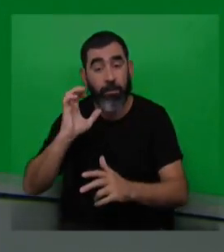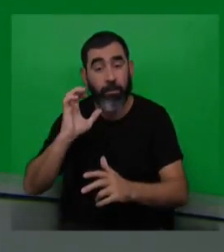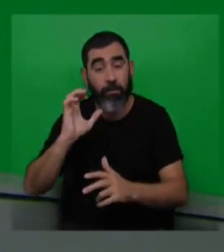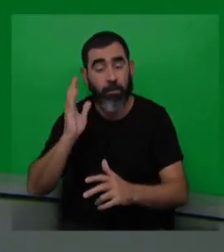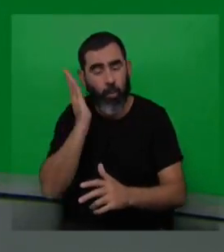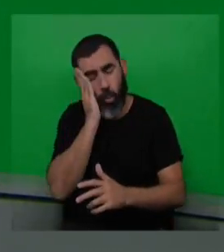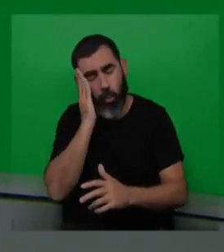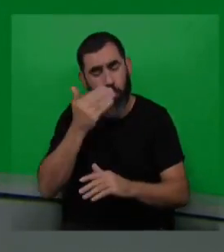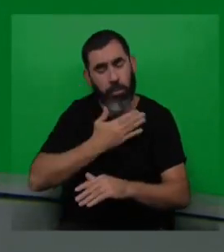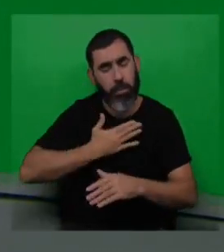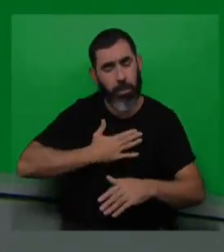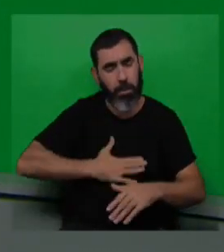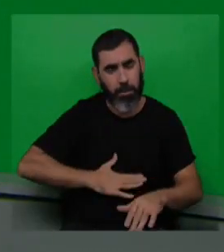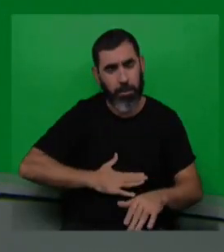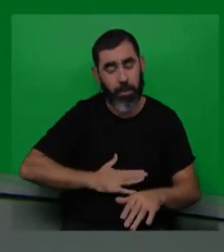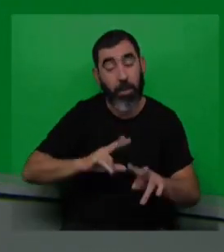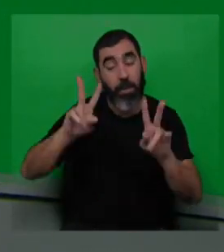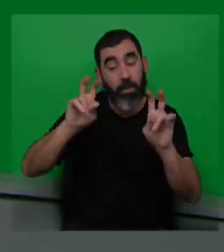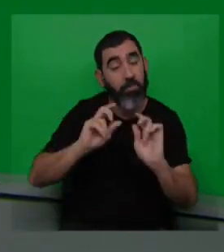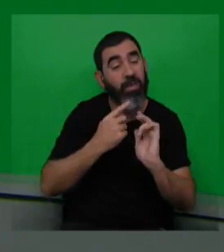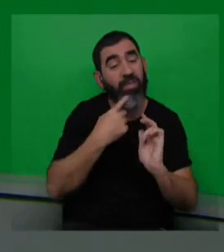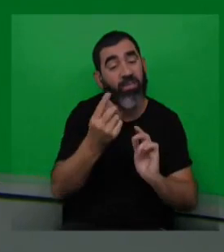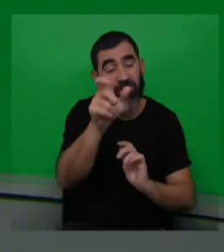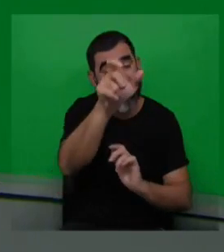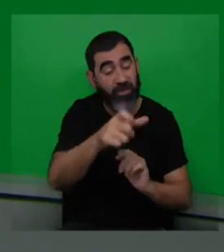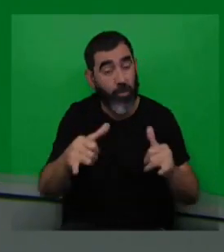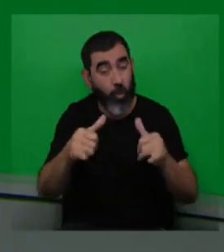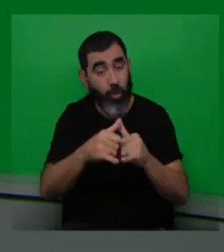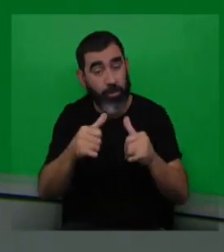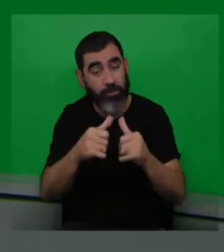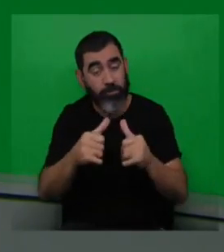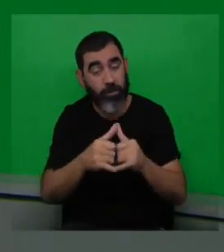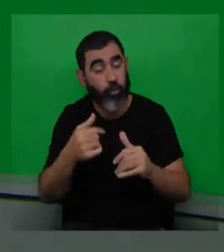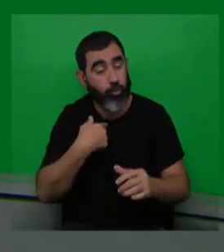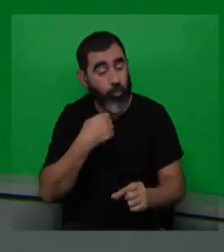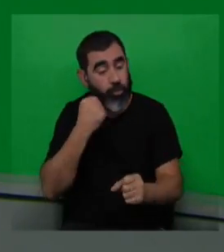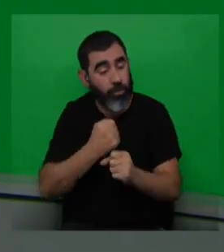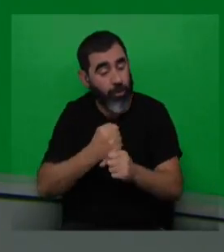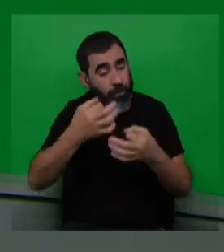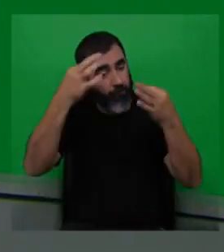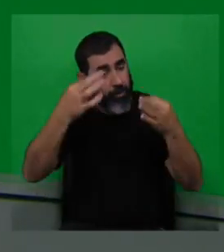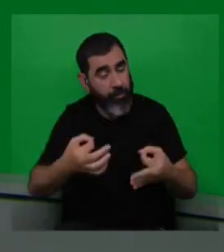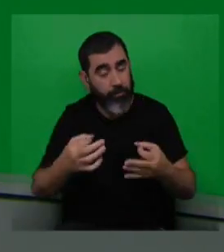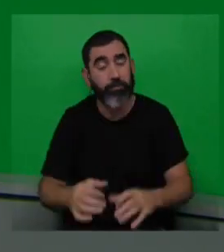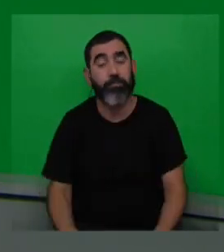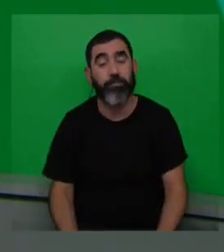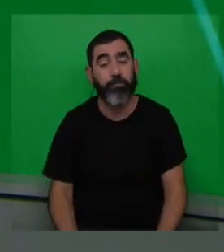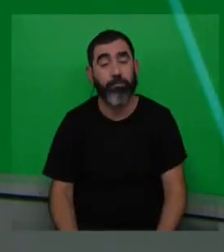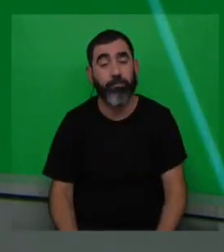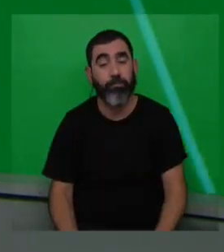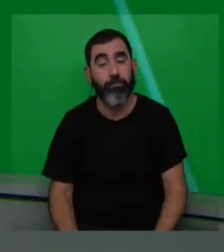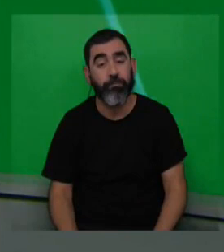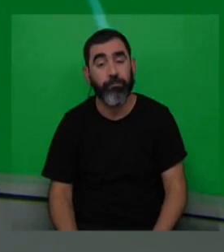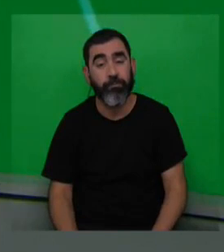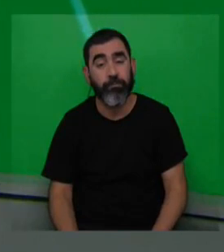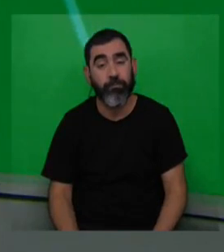duerme tranquila y que en las causas que nombra Pablo Iturralde en el chat, publicado en el semanario Búsqueda, actuó como corresponde. Vamos a